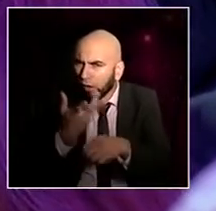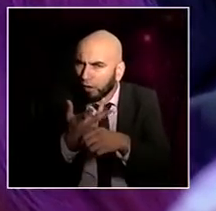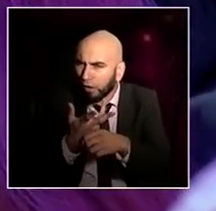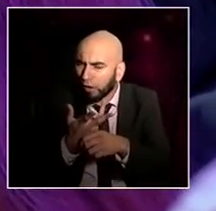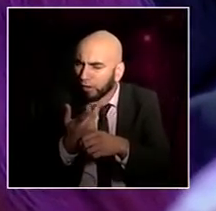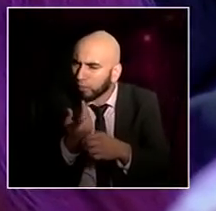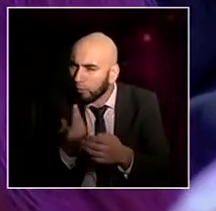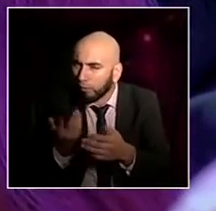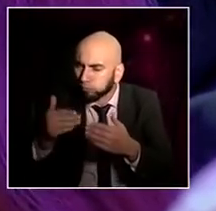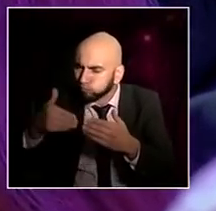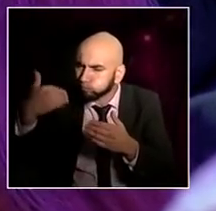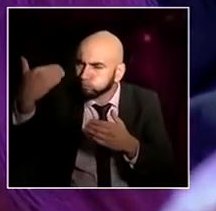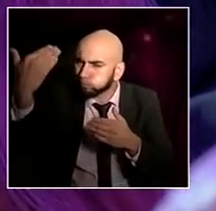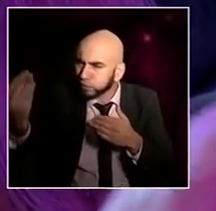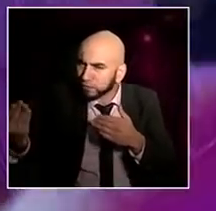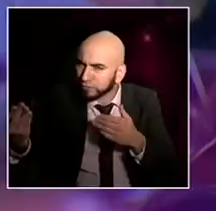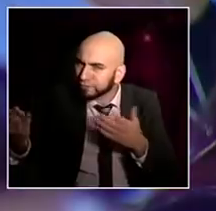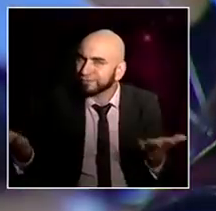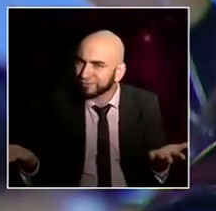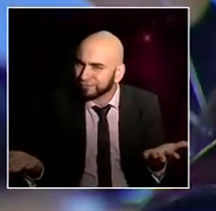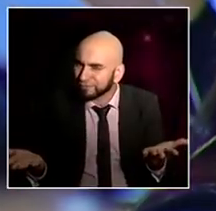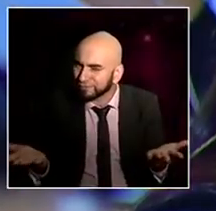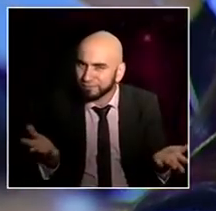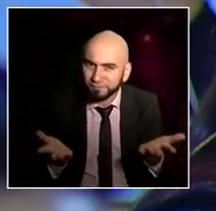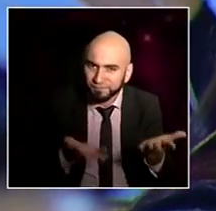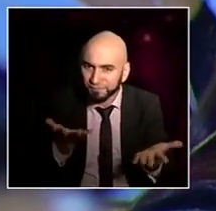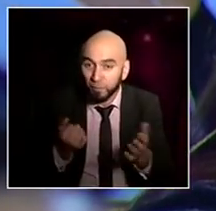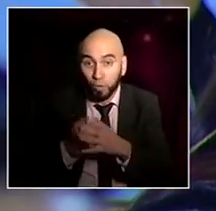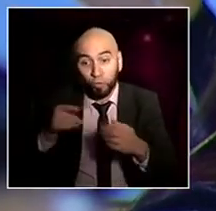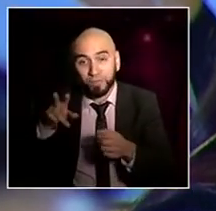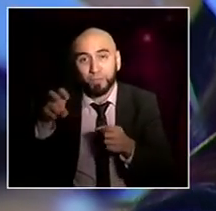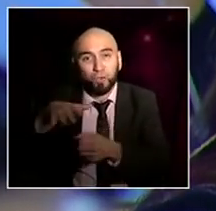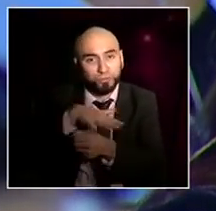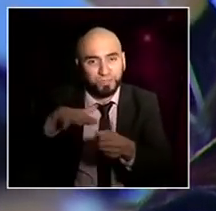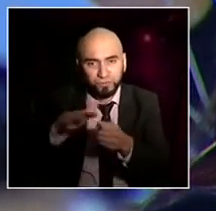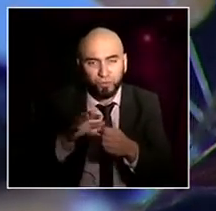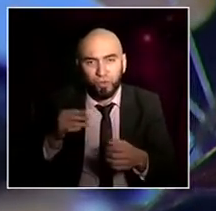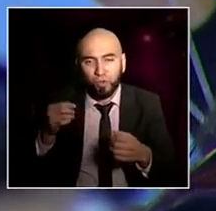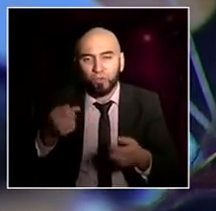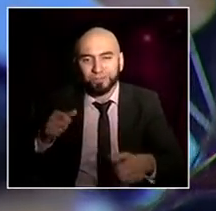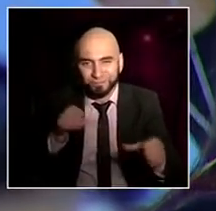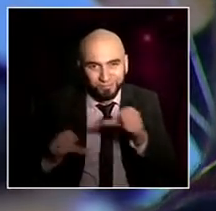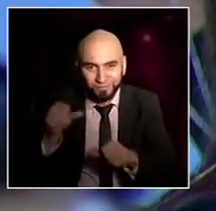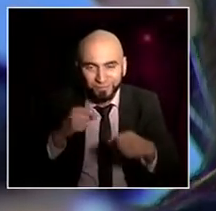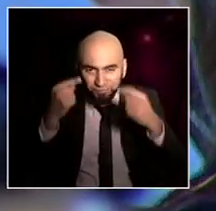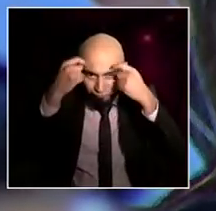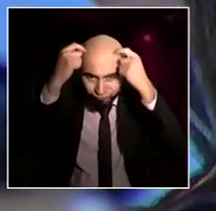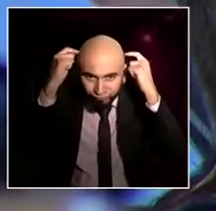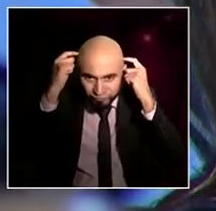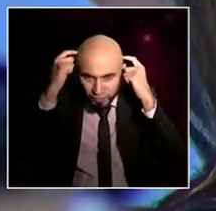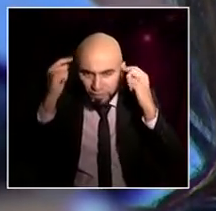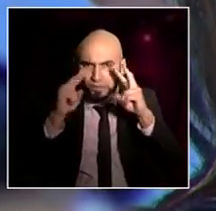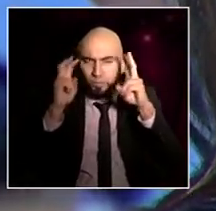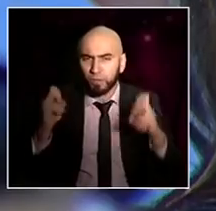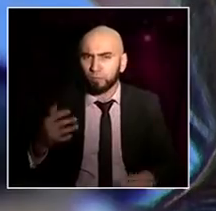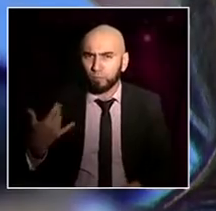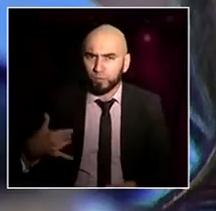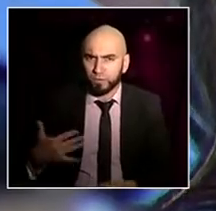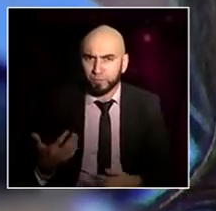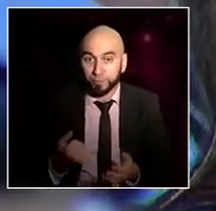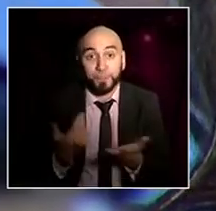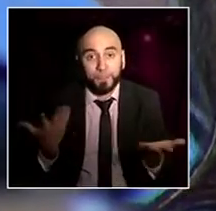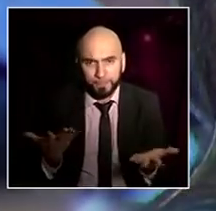Pero es una idea antigua que va muchos años atrás en filosofía, pero el contexto de neurociencia hoy es una idea muy poderosa. Y tal como